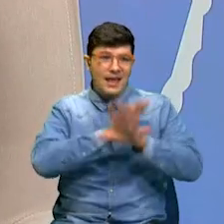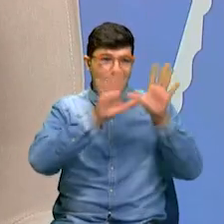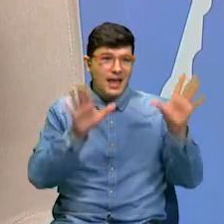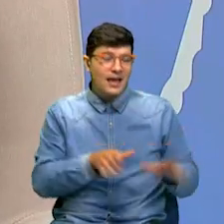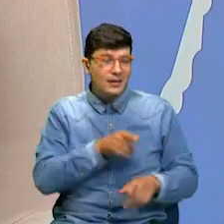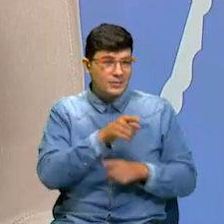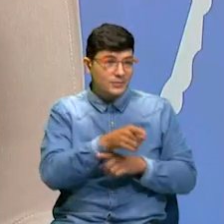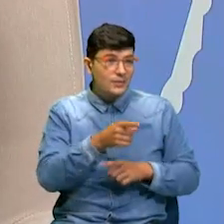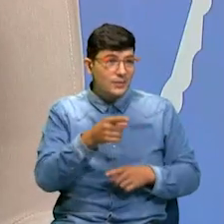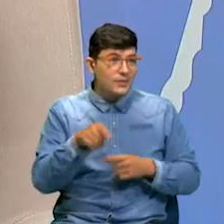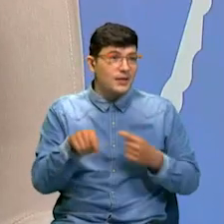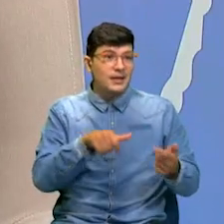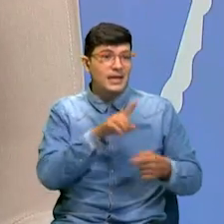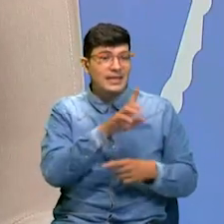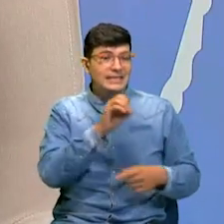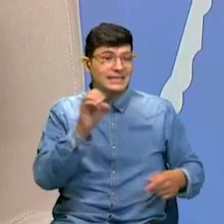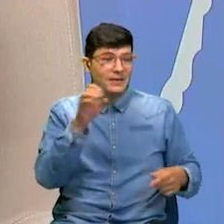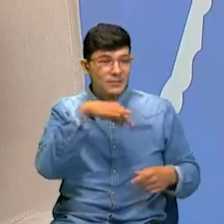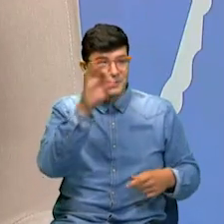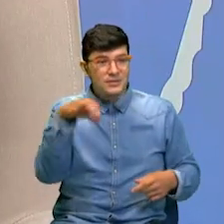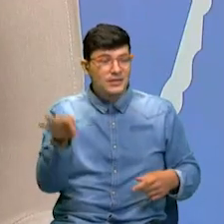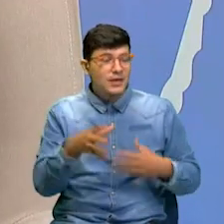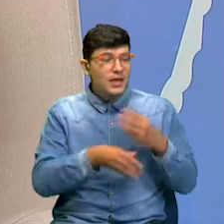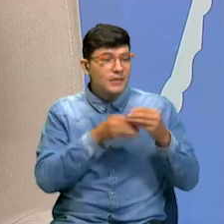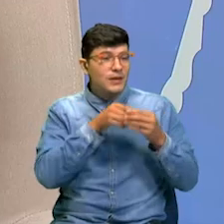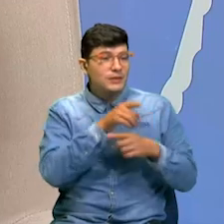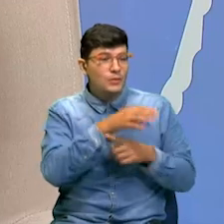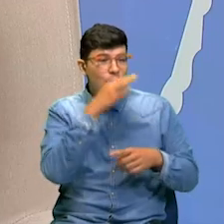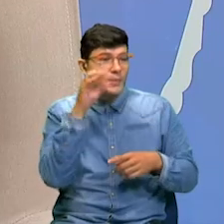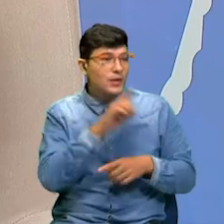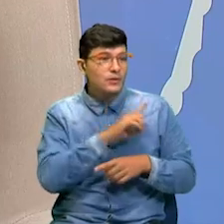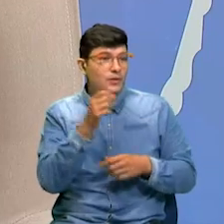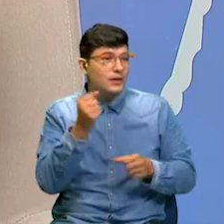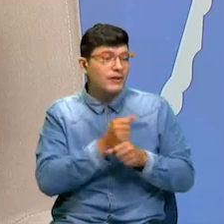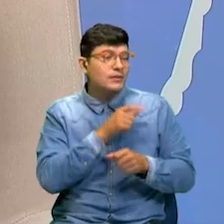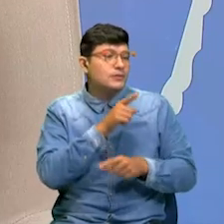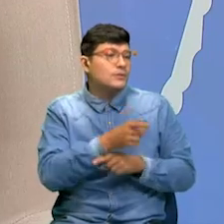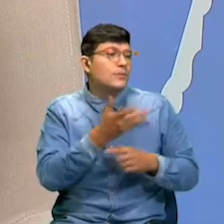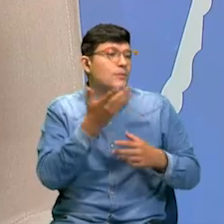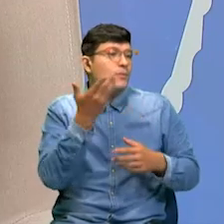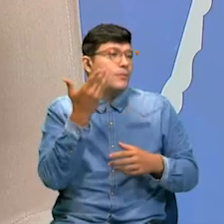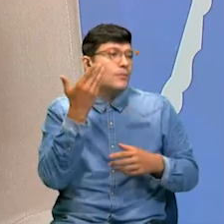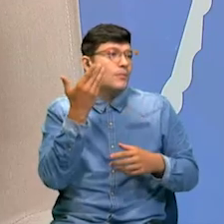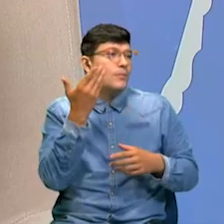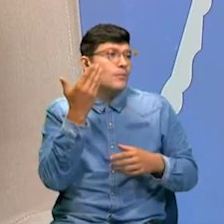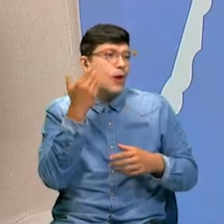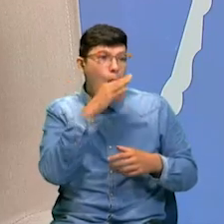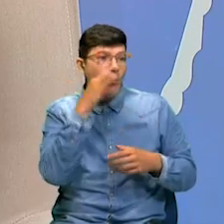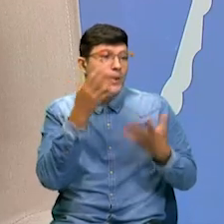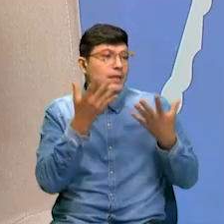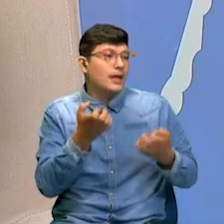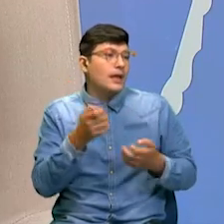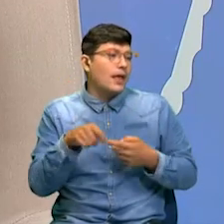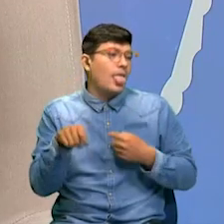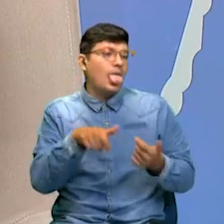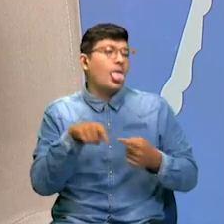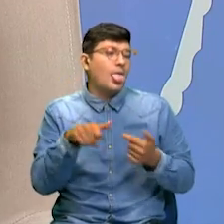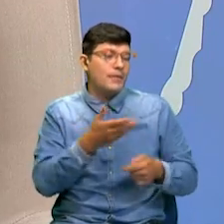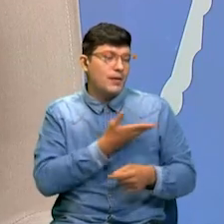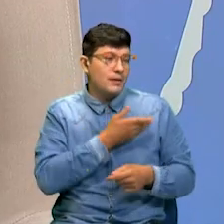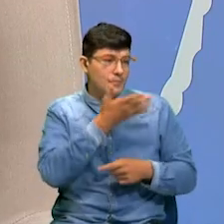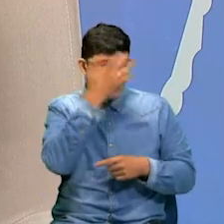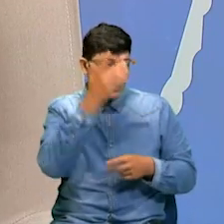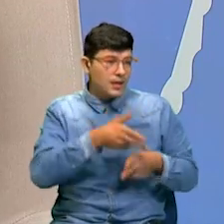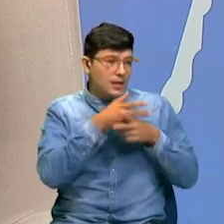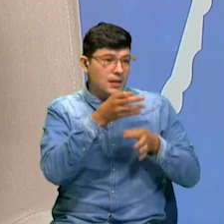está costeando el 100% e incluso sí. Él no está trabajando, entonces él quiere que ella lo mantenga porque por el hecho de él cuidar a los niños. Los gastos